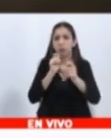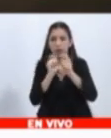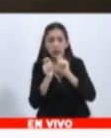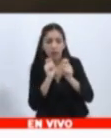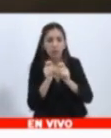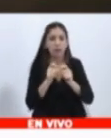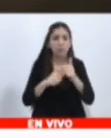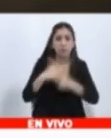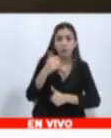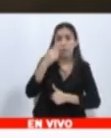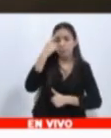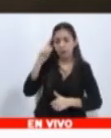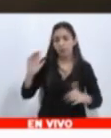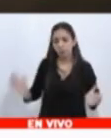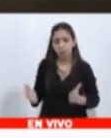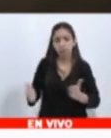más diálogo